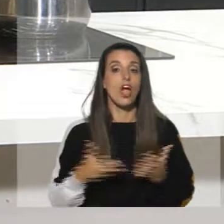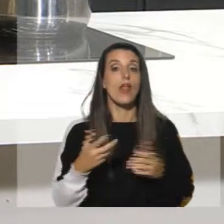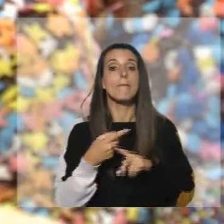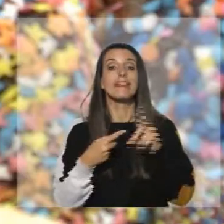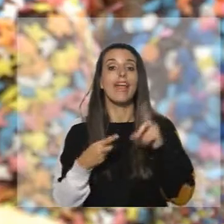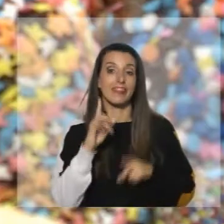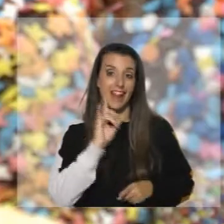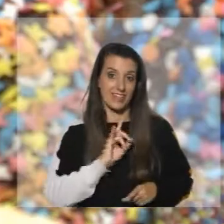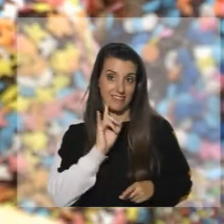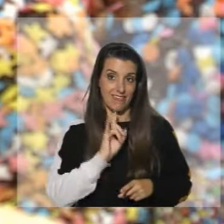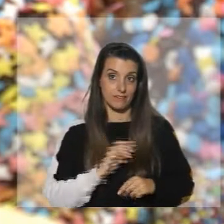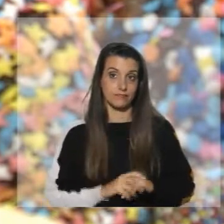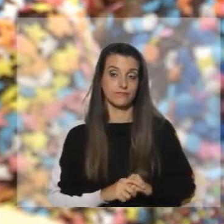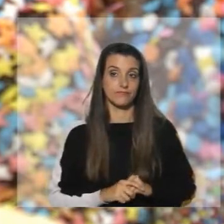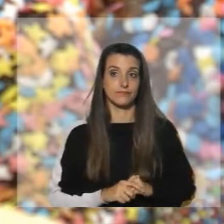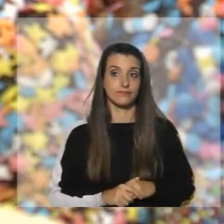la leche.